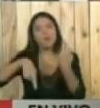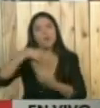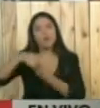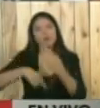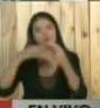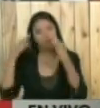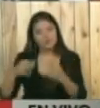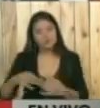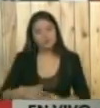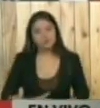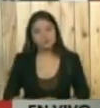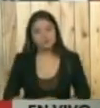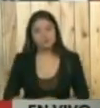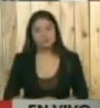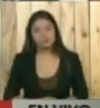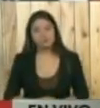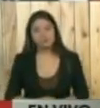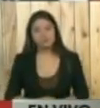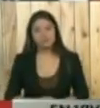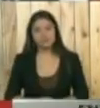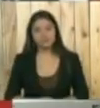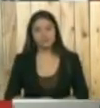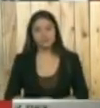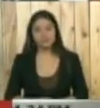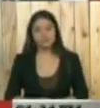político revolucionario.